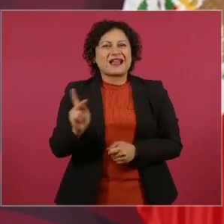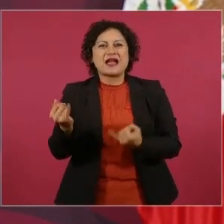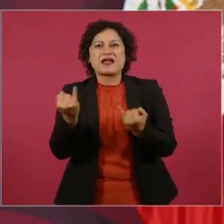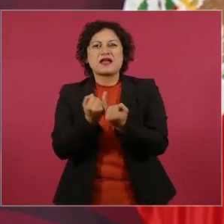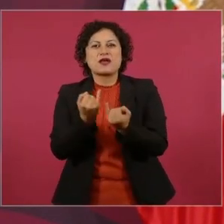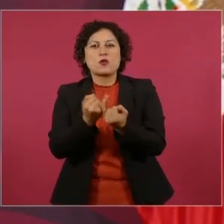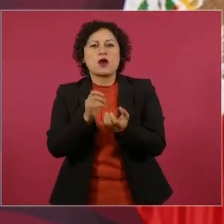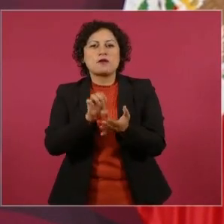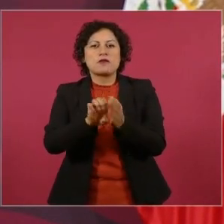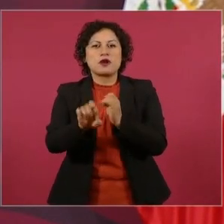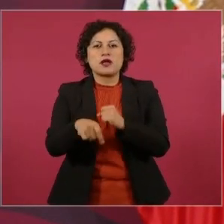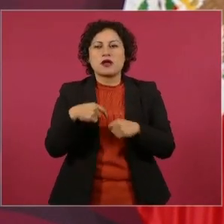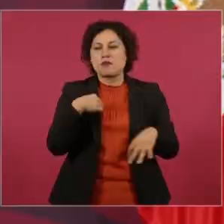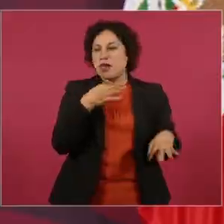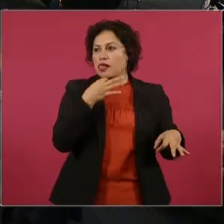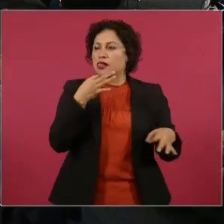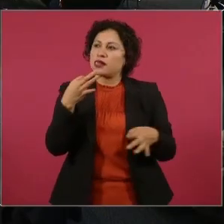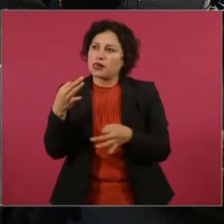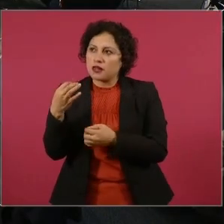se le